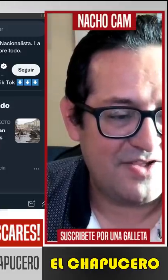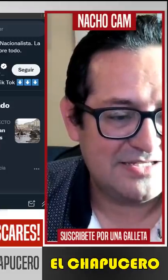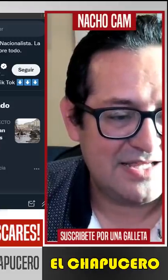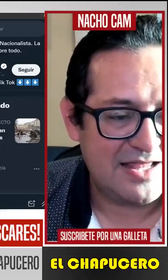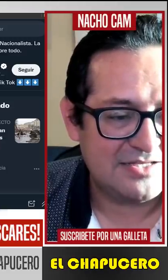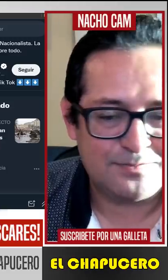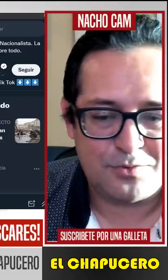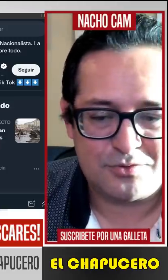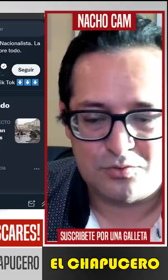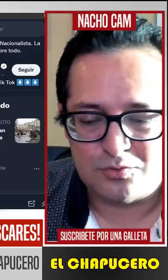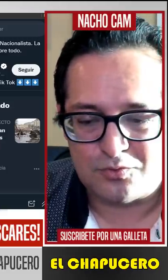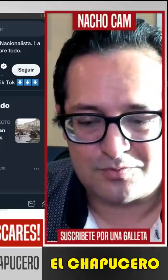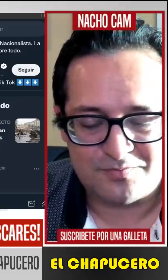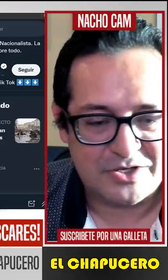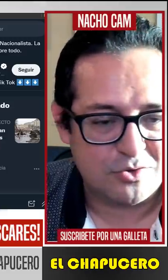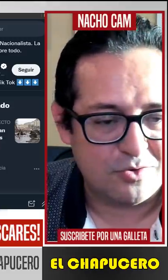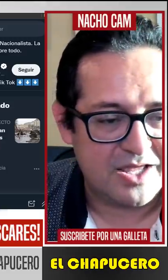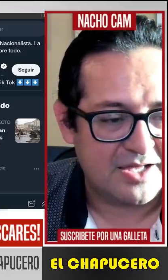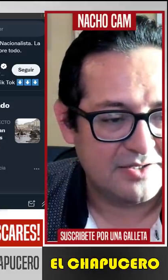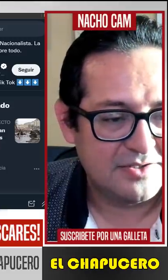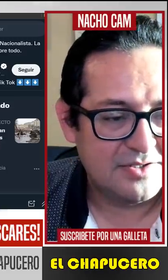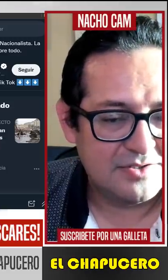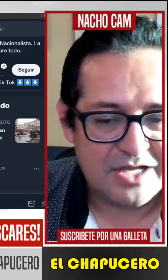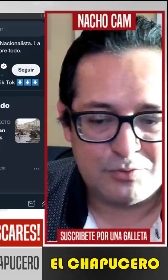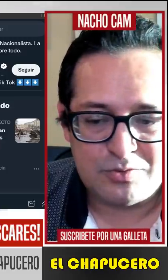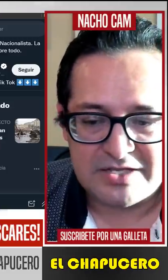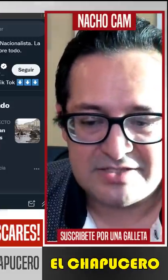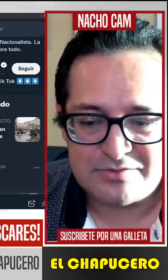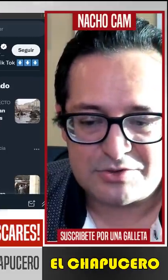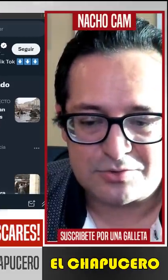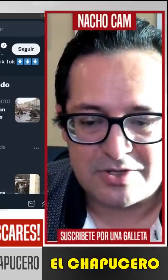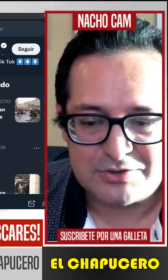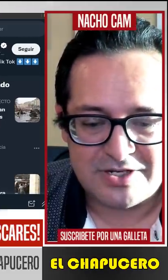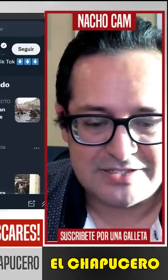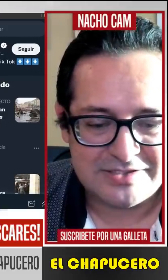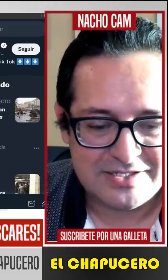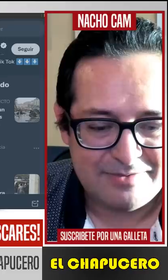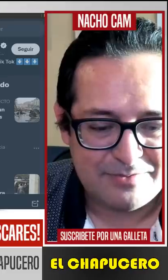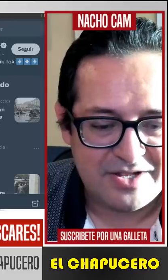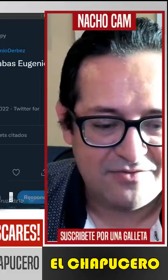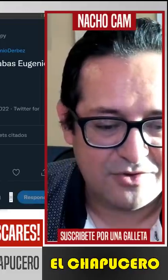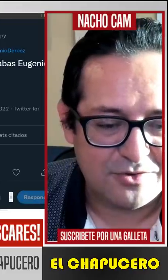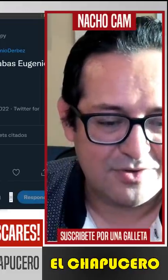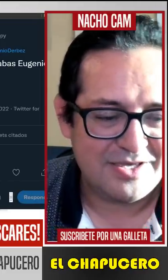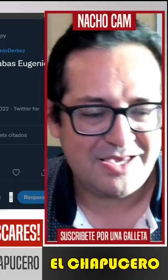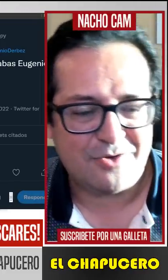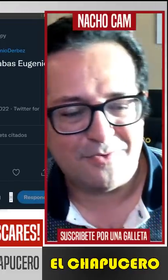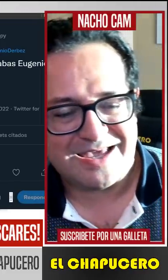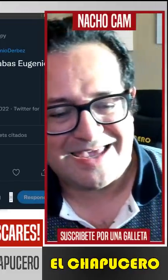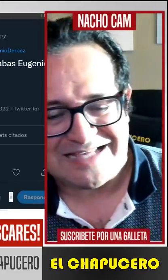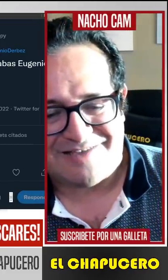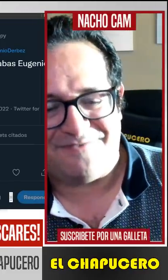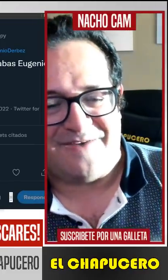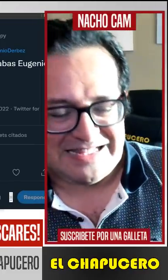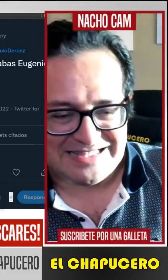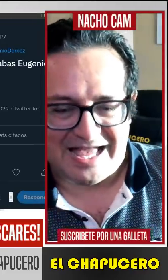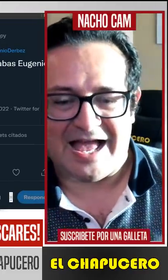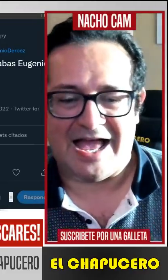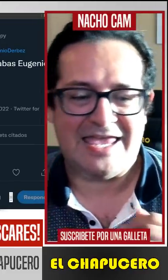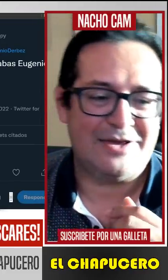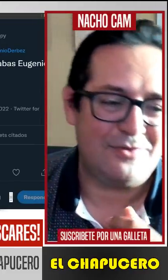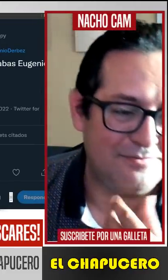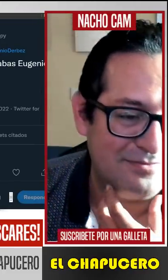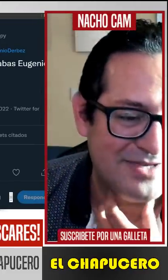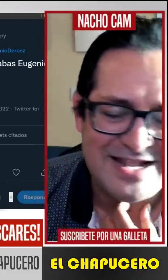felicidades por tu victoria capturas test nuestros corazones y vemos la foto y como que que hace falta